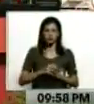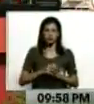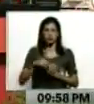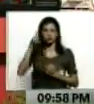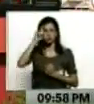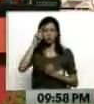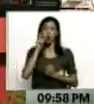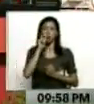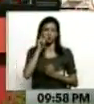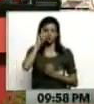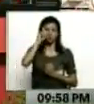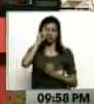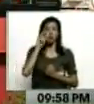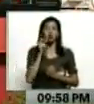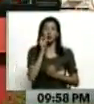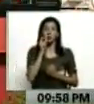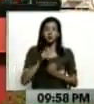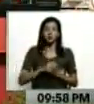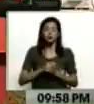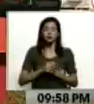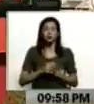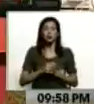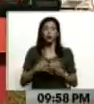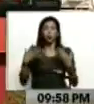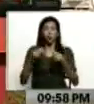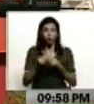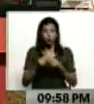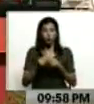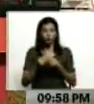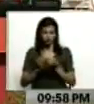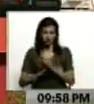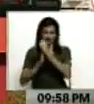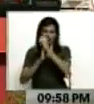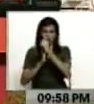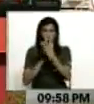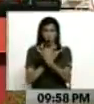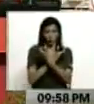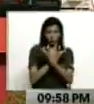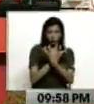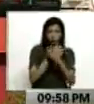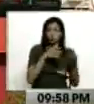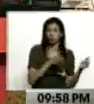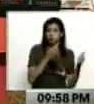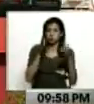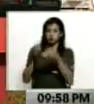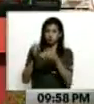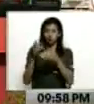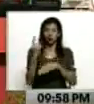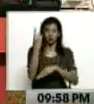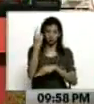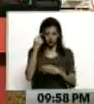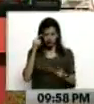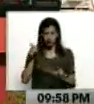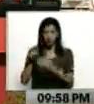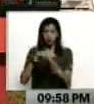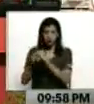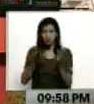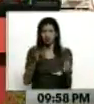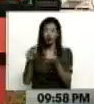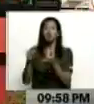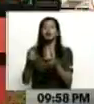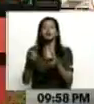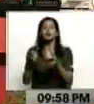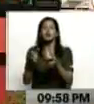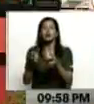Carreño Saludos camarada camarada de estado con Fabricio Ojeda llega al panteón nacional la insurgencia y Rebeldía contra la